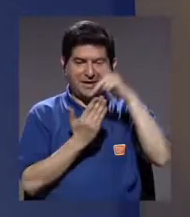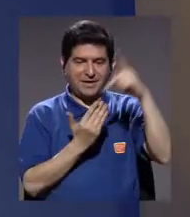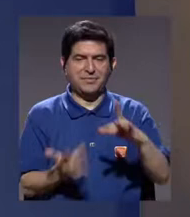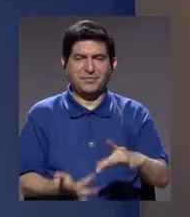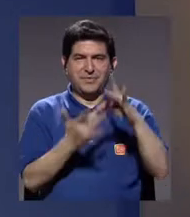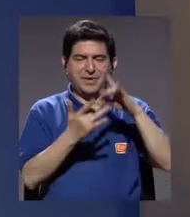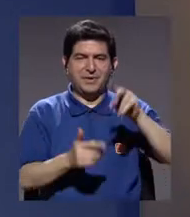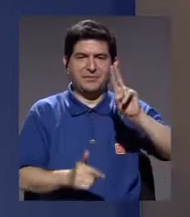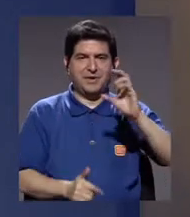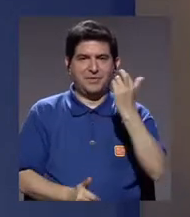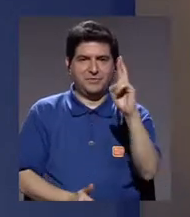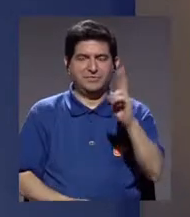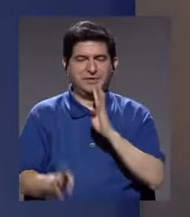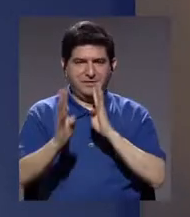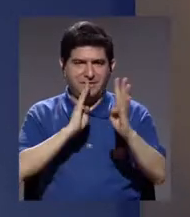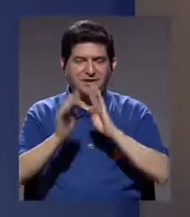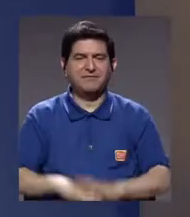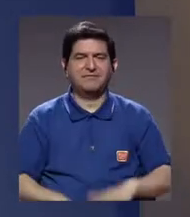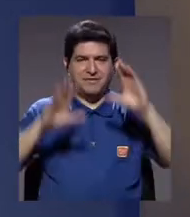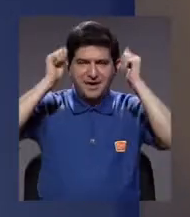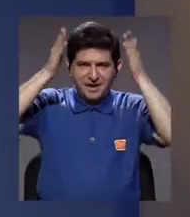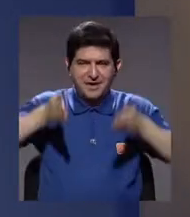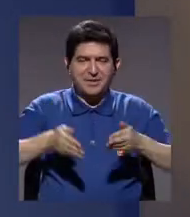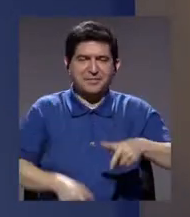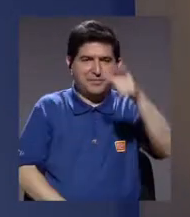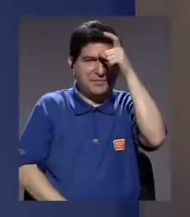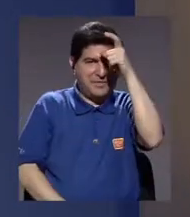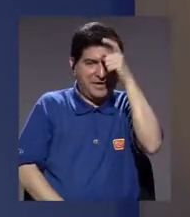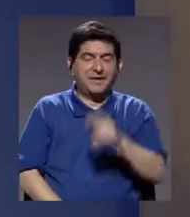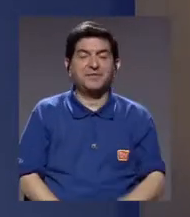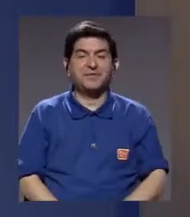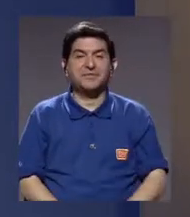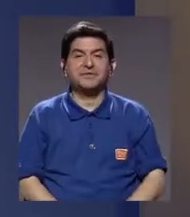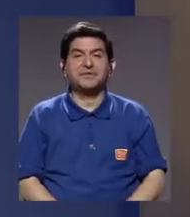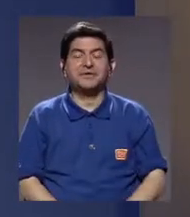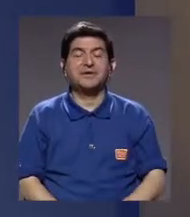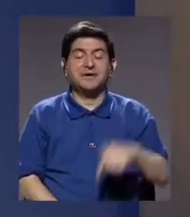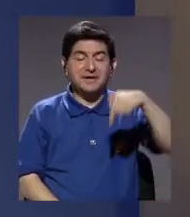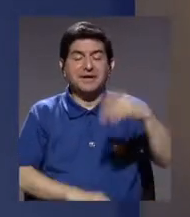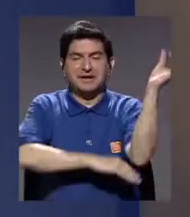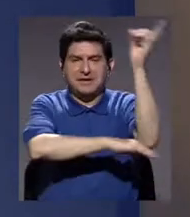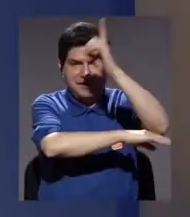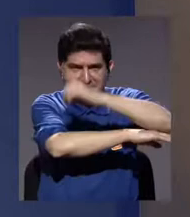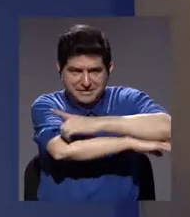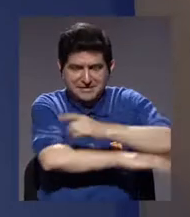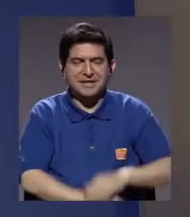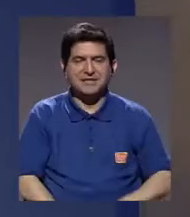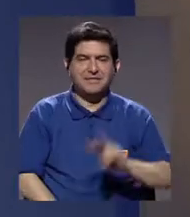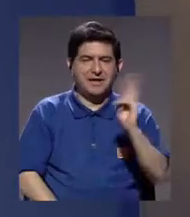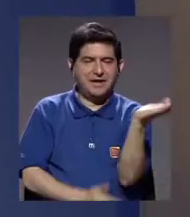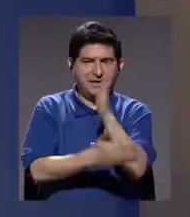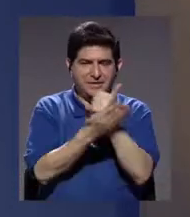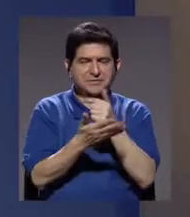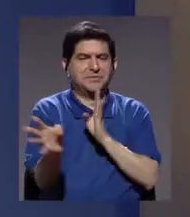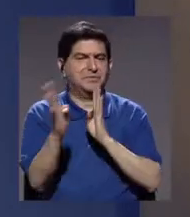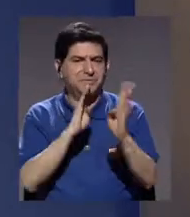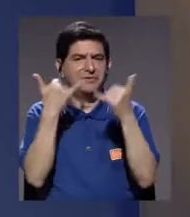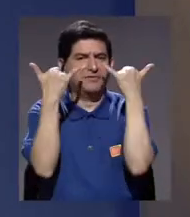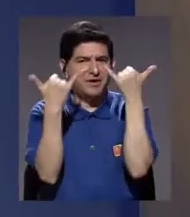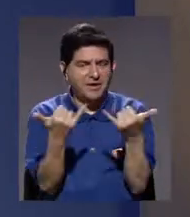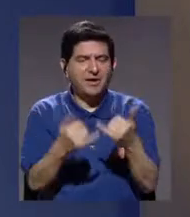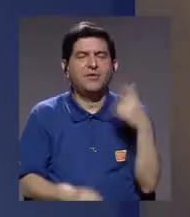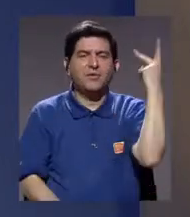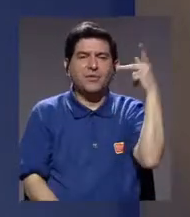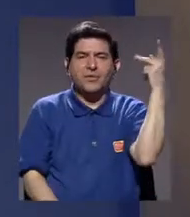Especiales Universidad de Costa Rica conversando con el embajador de Turquía y que casualmente el día de hoy en este segundo bloque nos va a hablar sobre